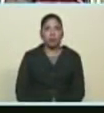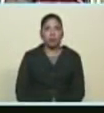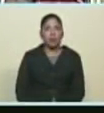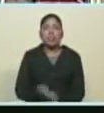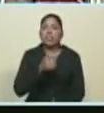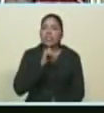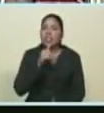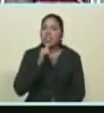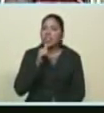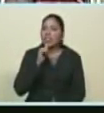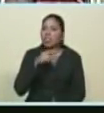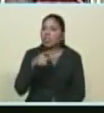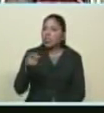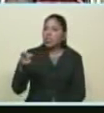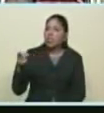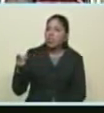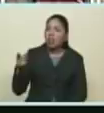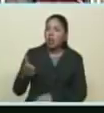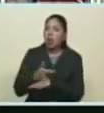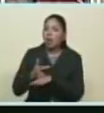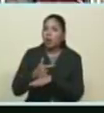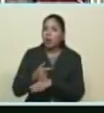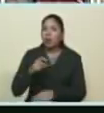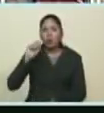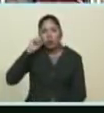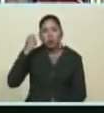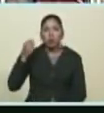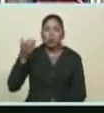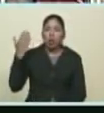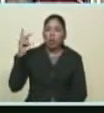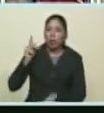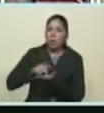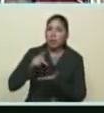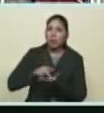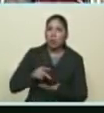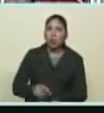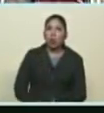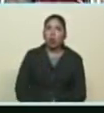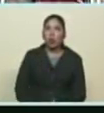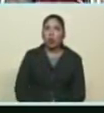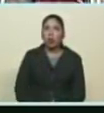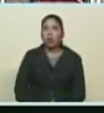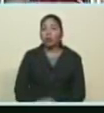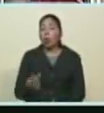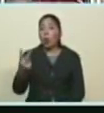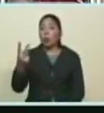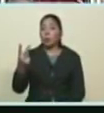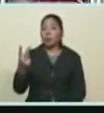¿Quién de los gobernadores presentes estuvo en ese Consejo Federal de Gobierno? Sobreviven 2.